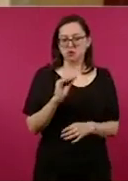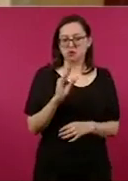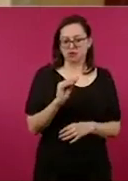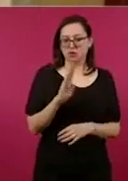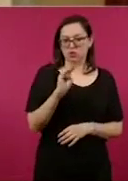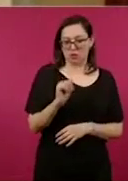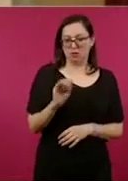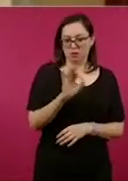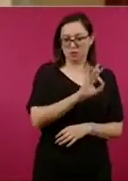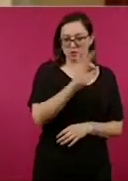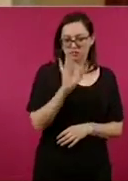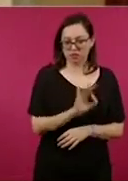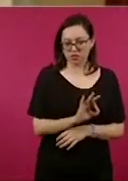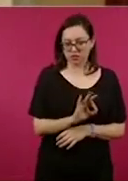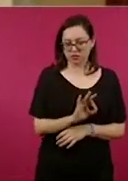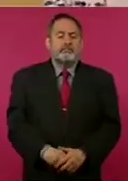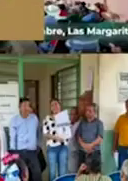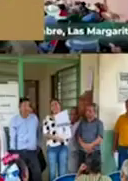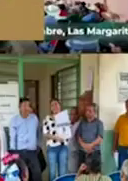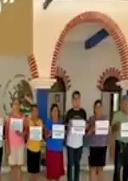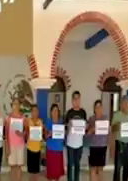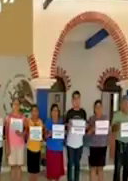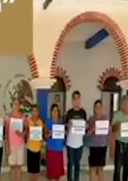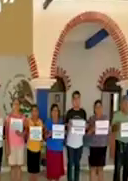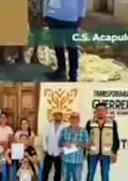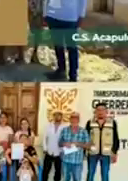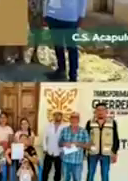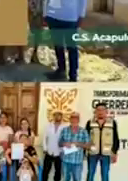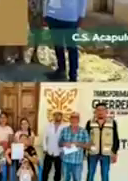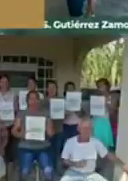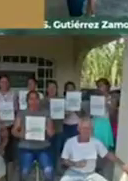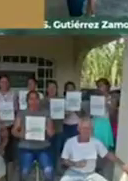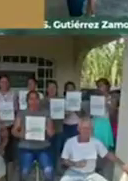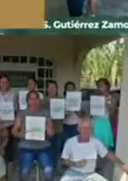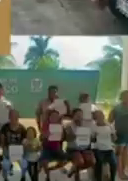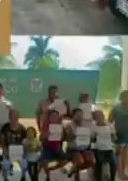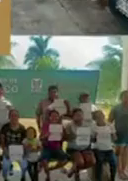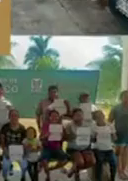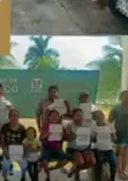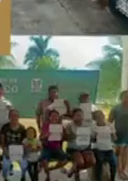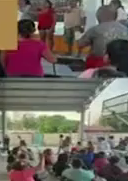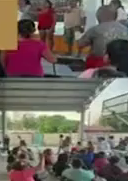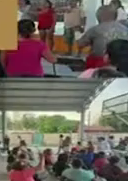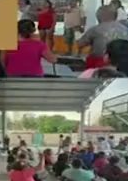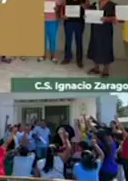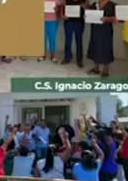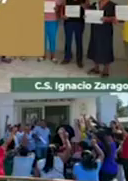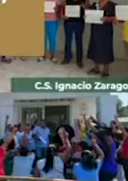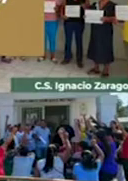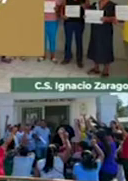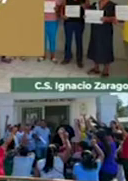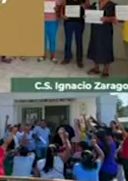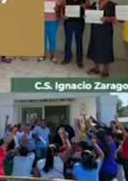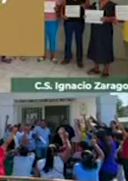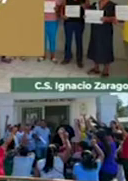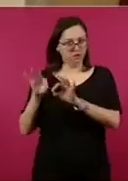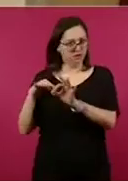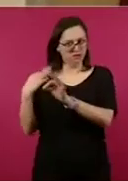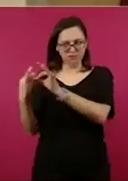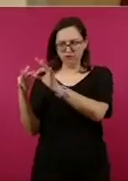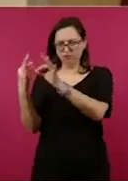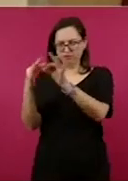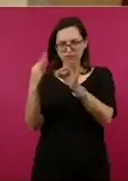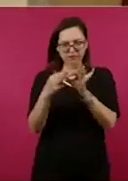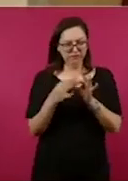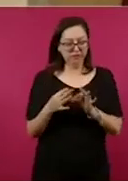para el bienestar arrancó en los estados de Chiapas Oaxaca Guerrero Veracruz Quintana roc Campeche y Tabasco entre el